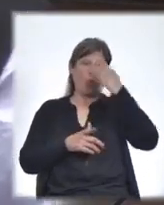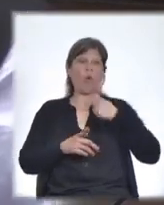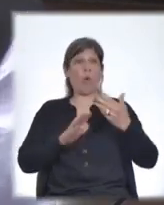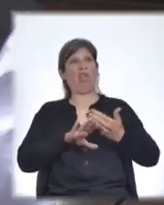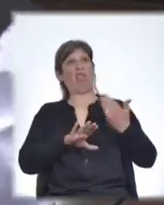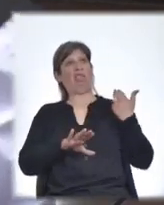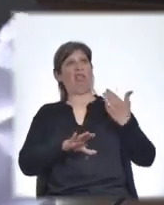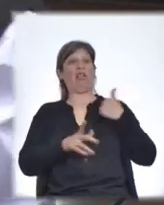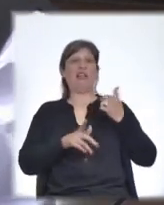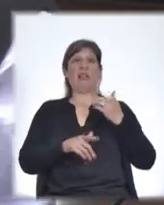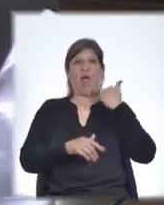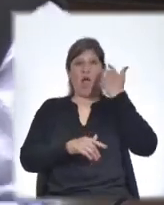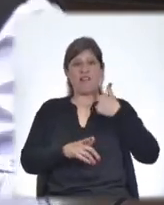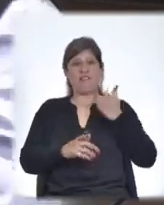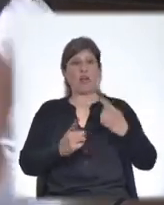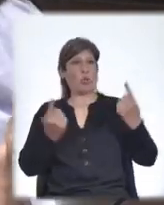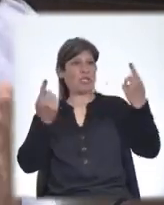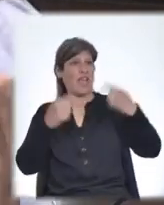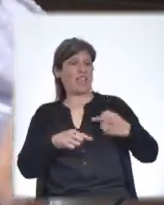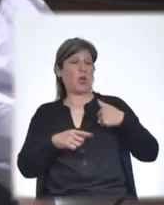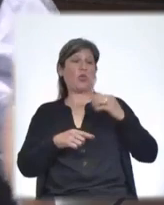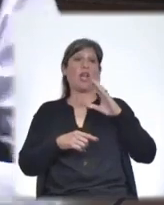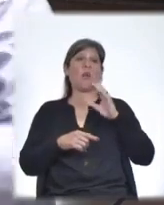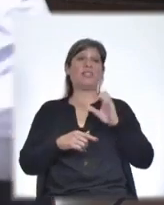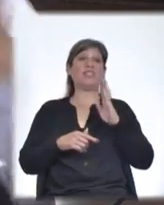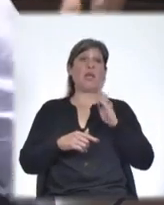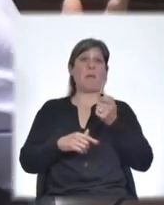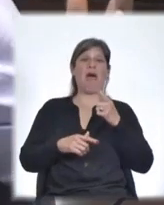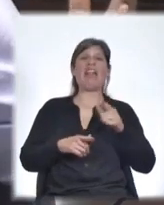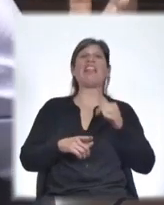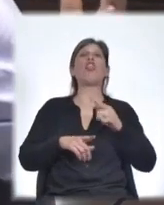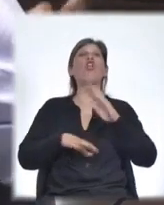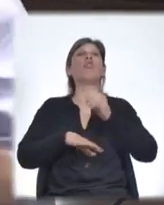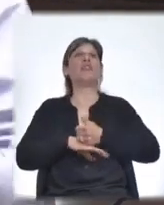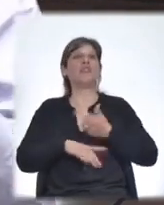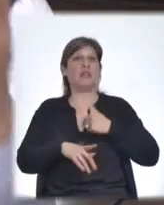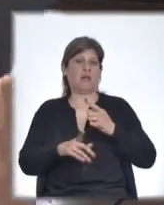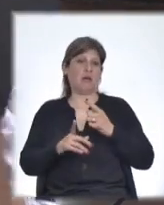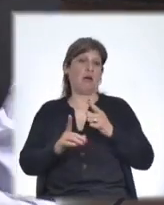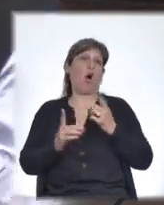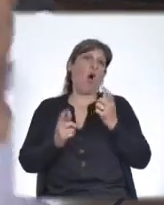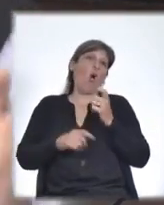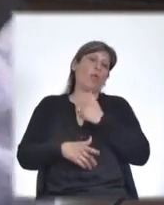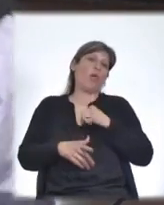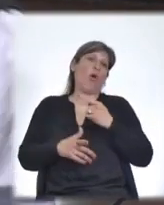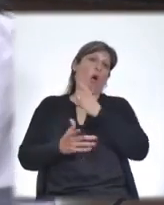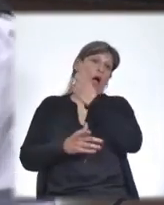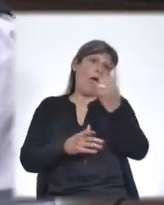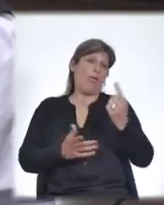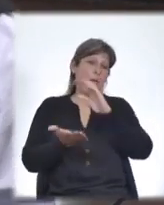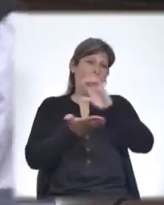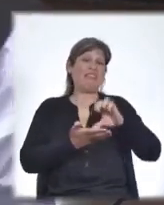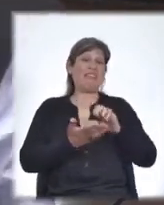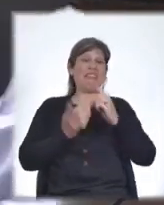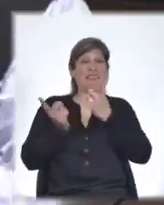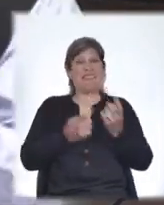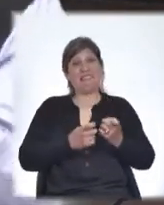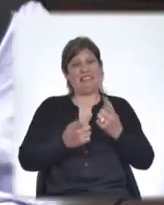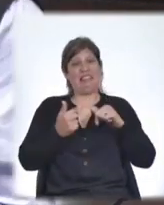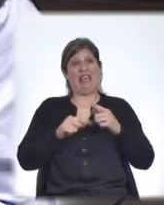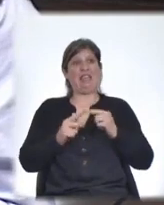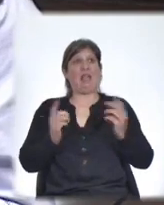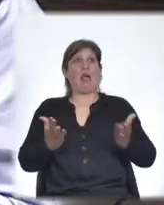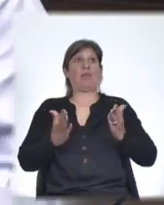la vergüenza de discutir con la CEPAL a ver dónde estábamos. Naturalmente que cada país tiene sus necesidades y sus capacidades. Ahora,